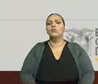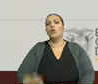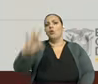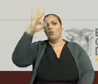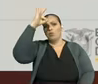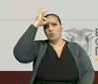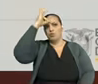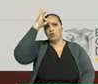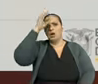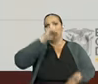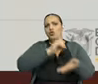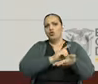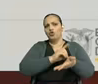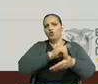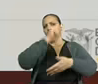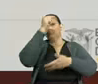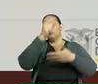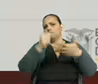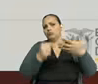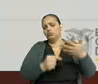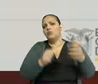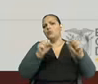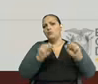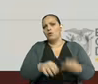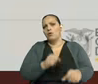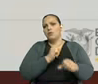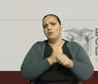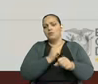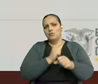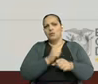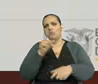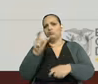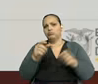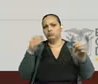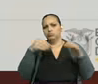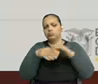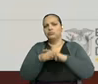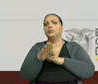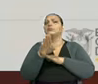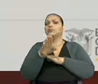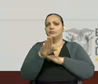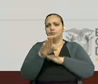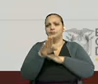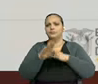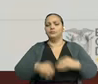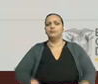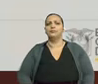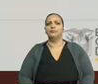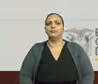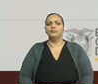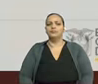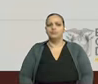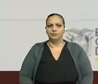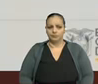médicas. Transporte interprovincial no puede circular. Movilización autorizada para los